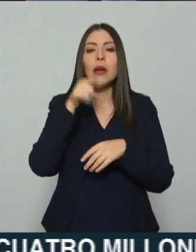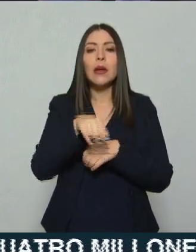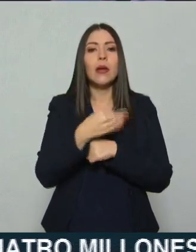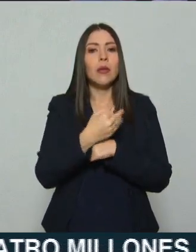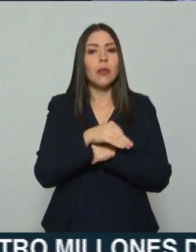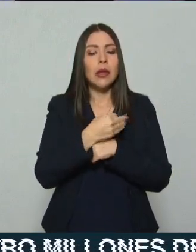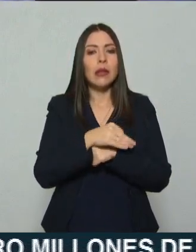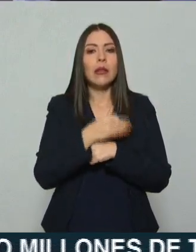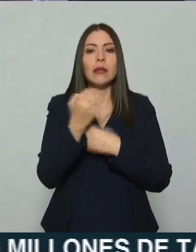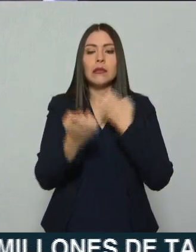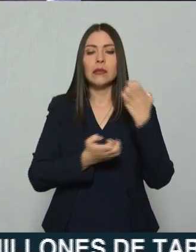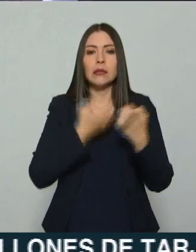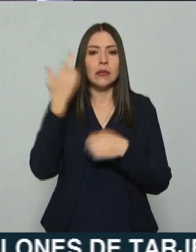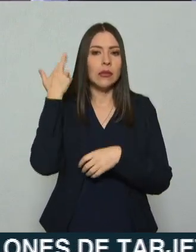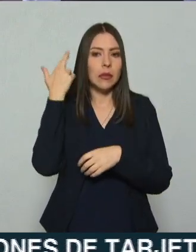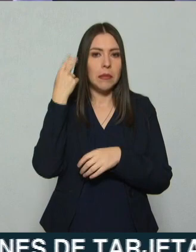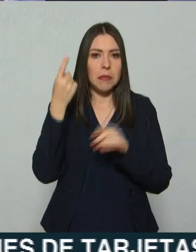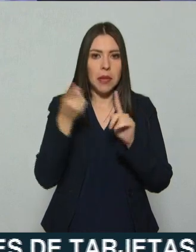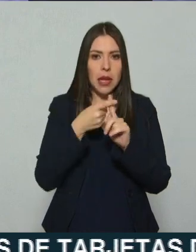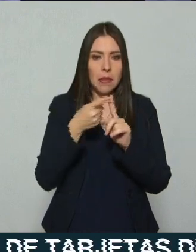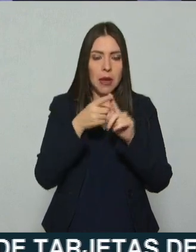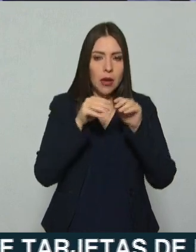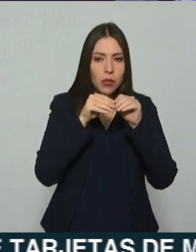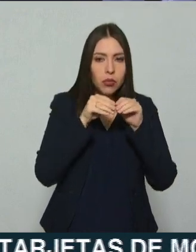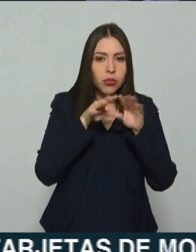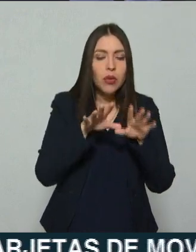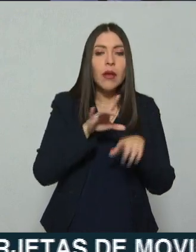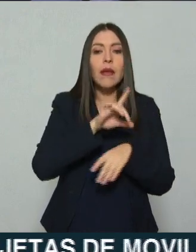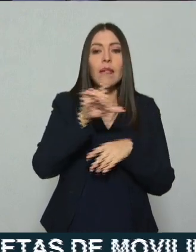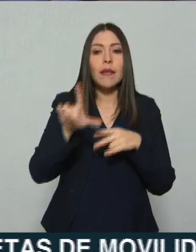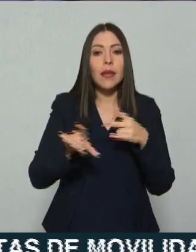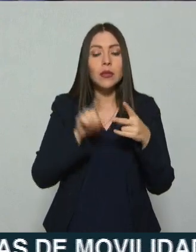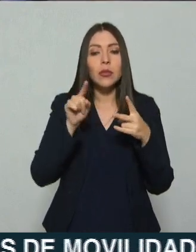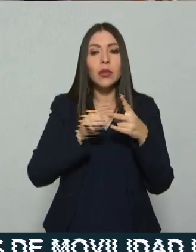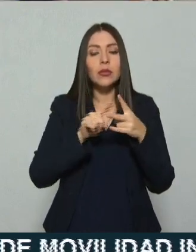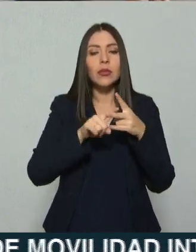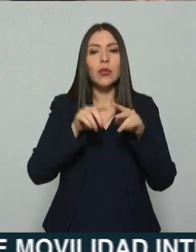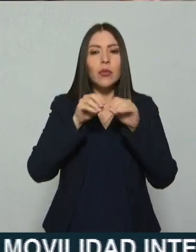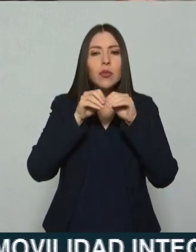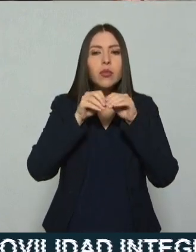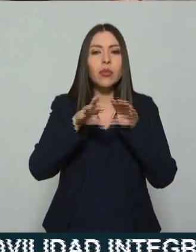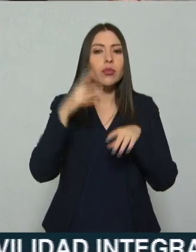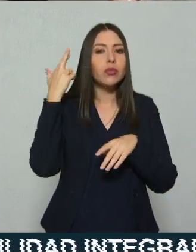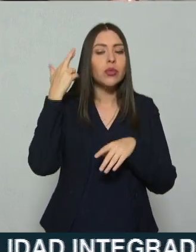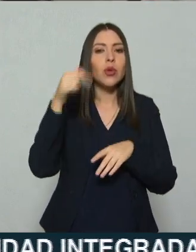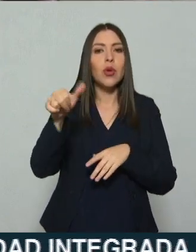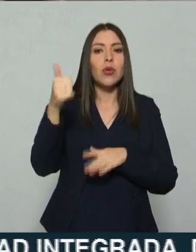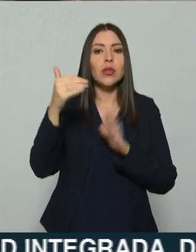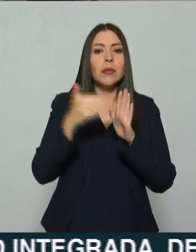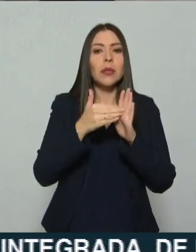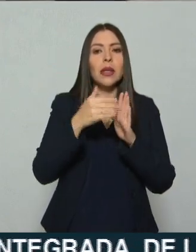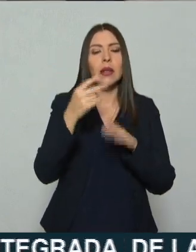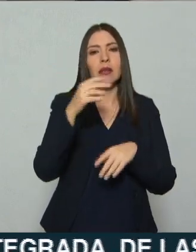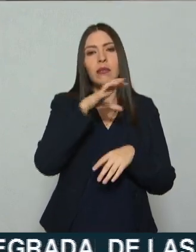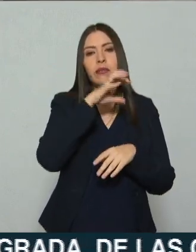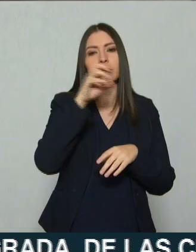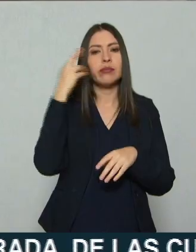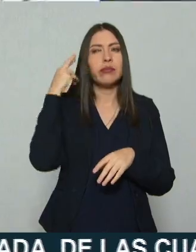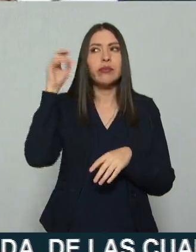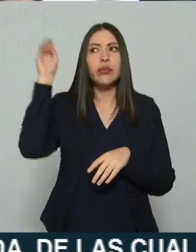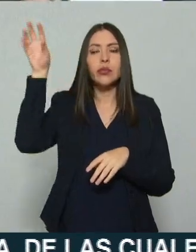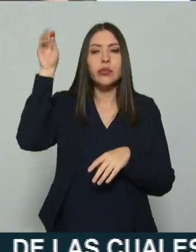así como la alerta, se escuchará en 12.411 altavoces de la capital, así como en radio y televisión.